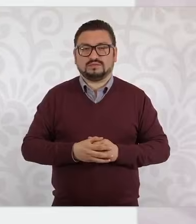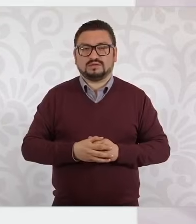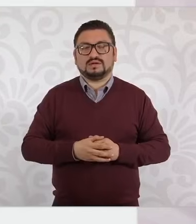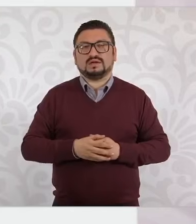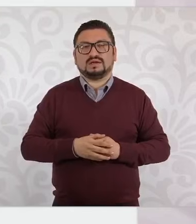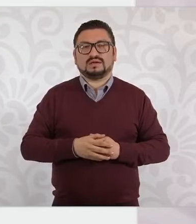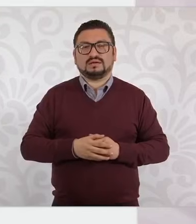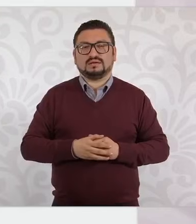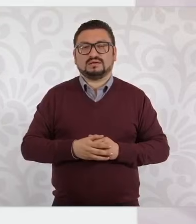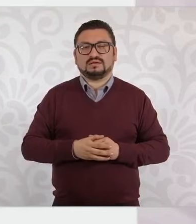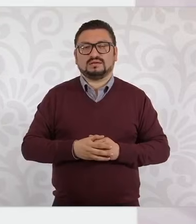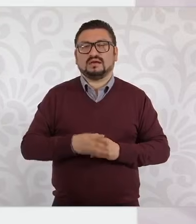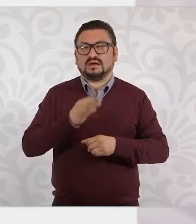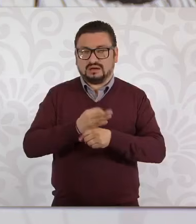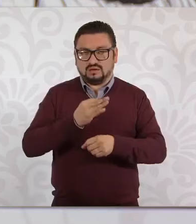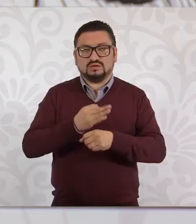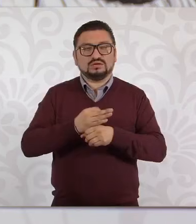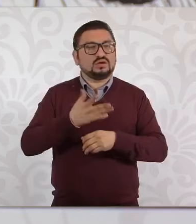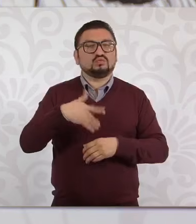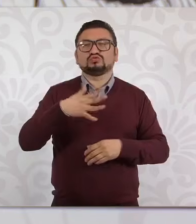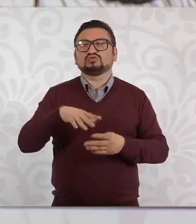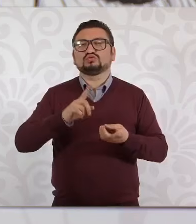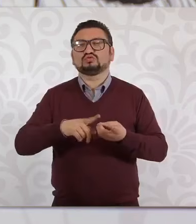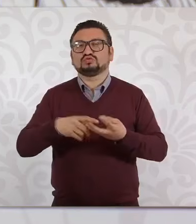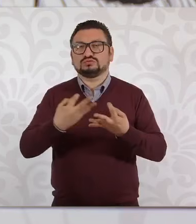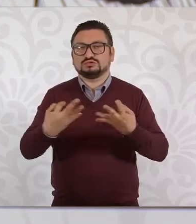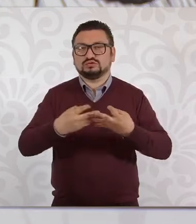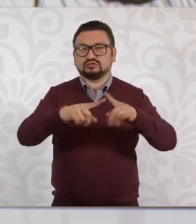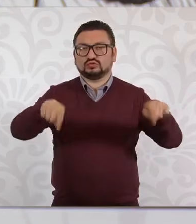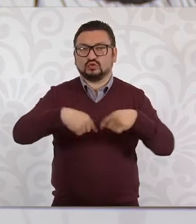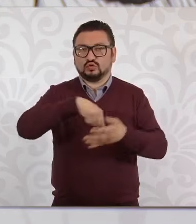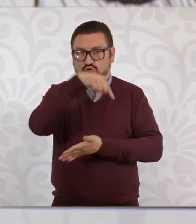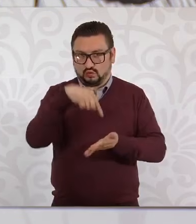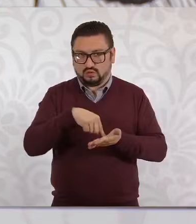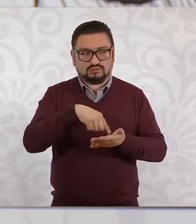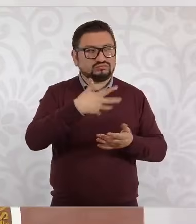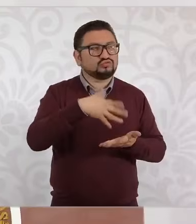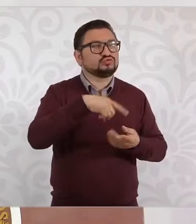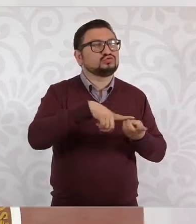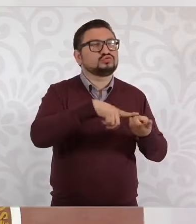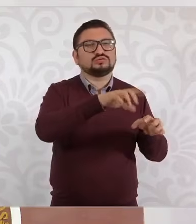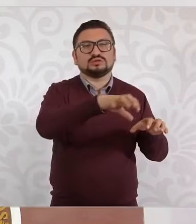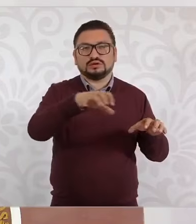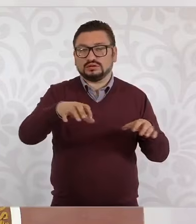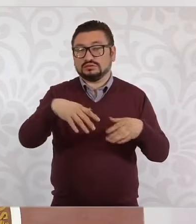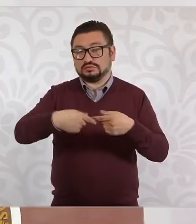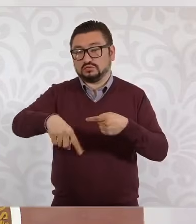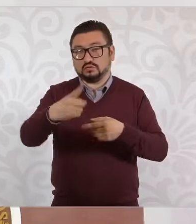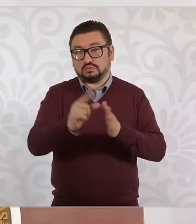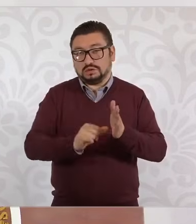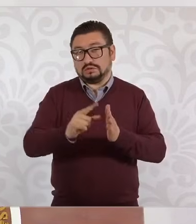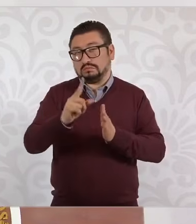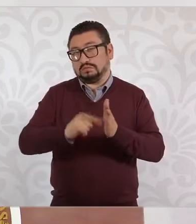Están en la ubicación de los predios en este momento y probablemente en un mes, mes y medio ya inicie